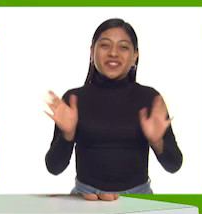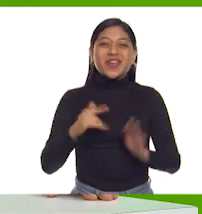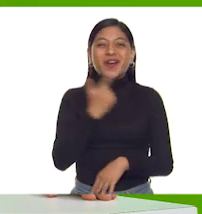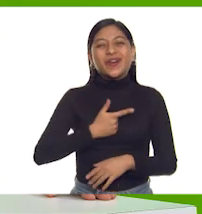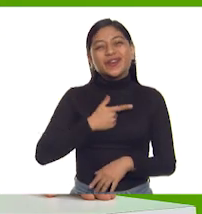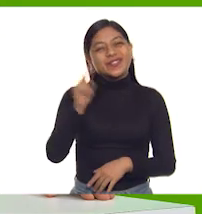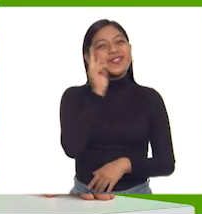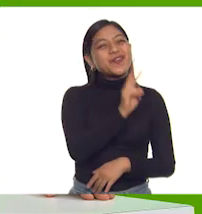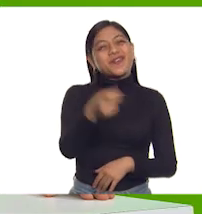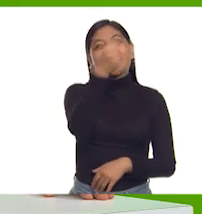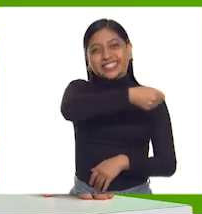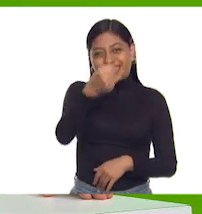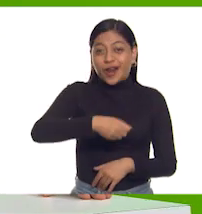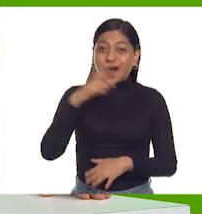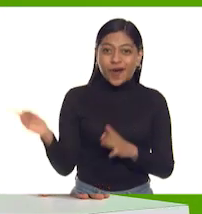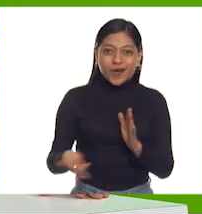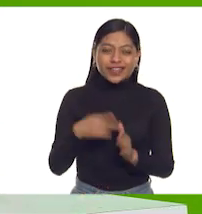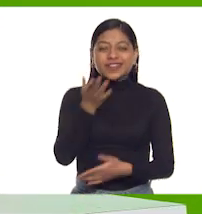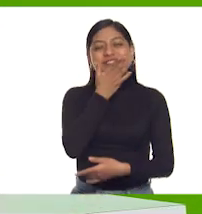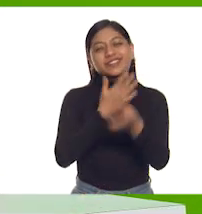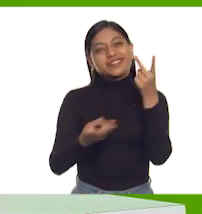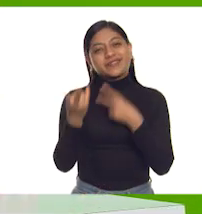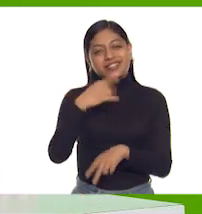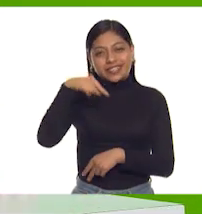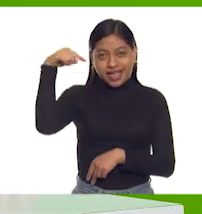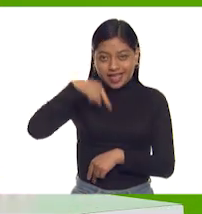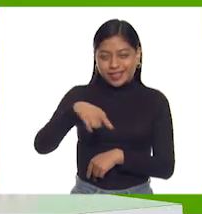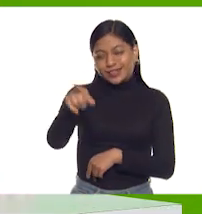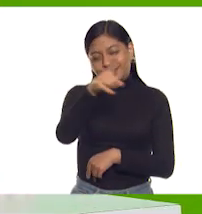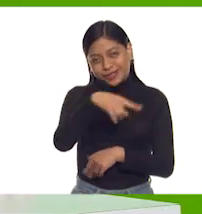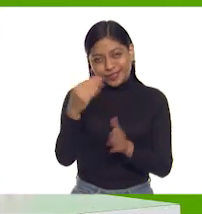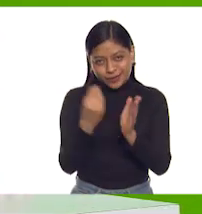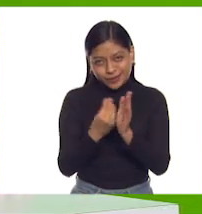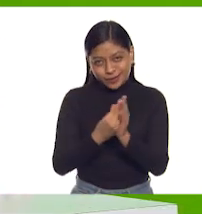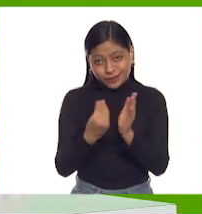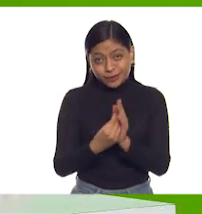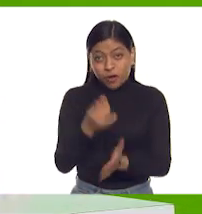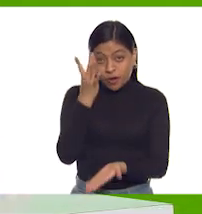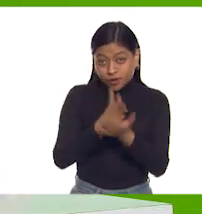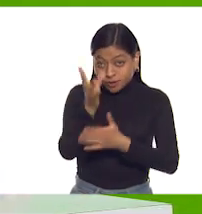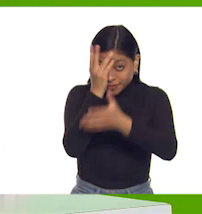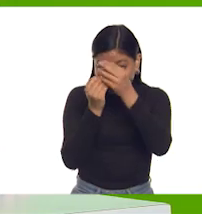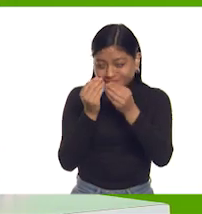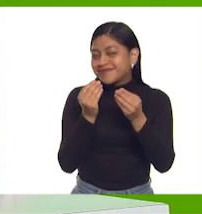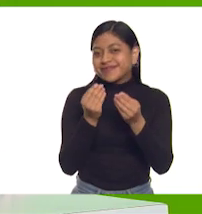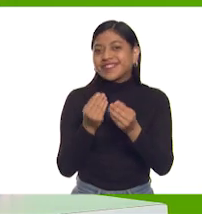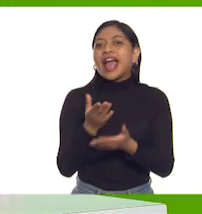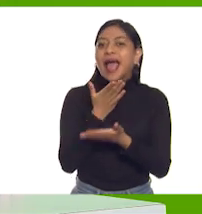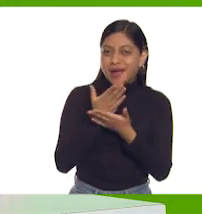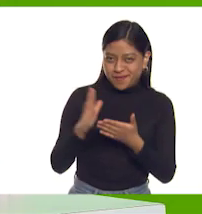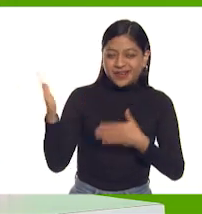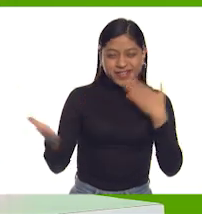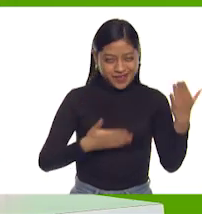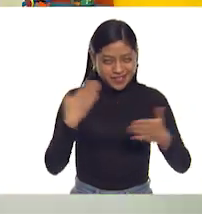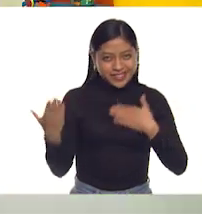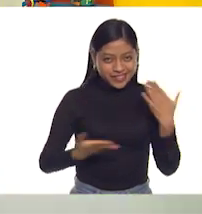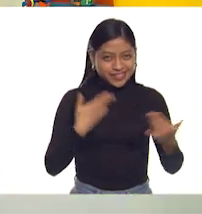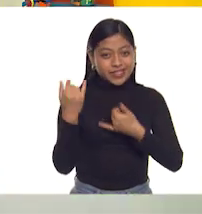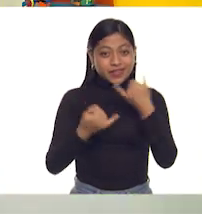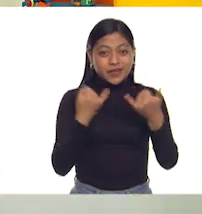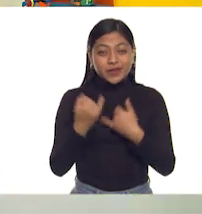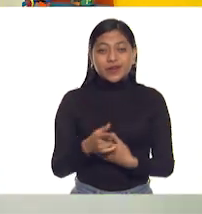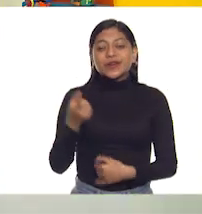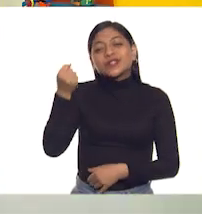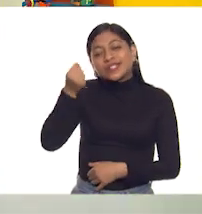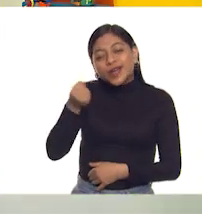qué gusto saludarlos una vez más. Bienvenidos a este que es su espacio, no solo para aprender, sino también para jugar y divertirse. Y